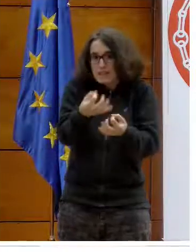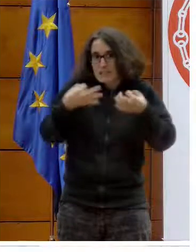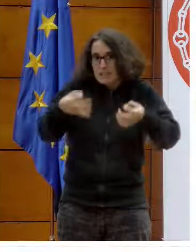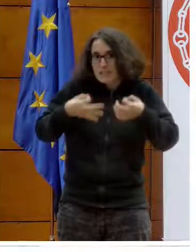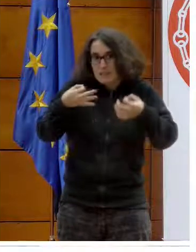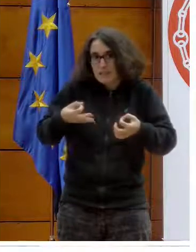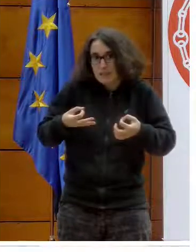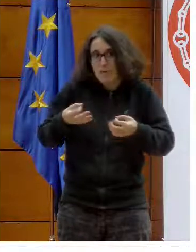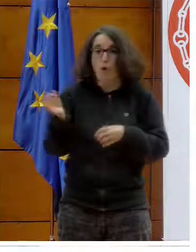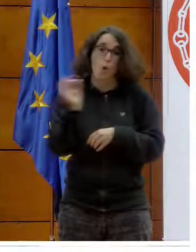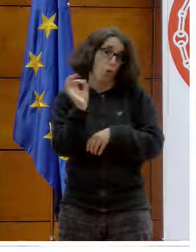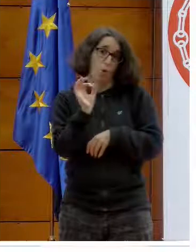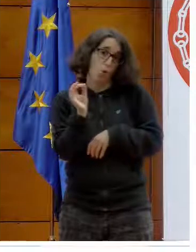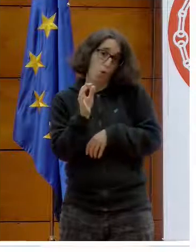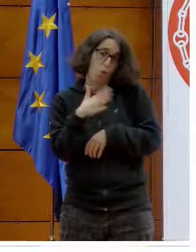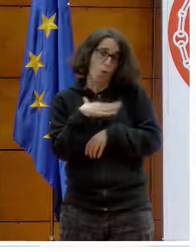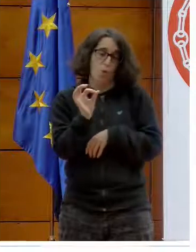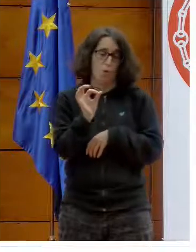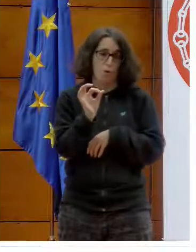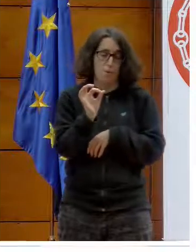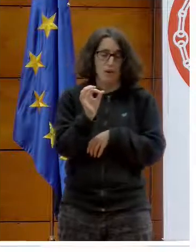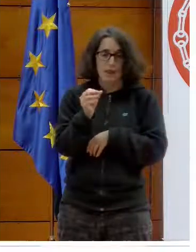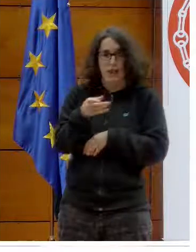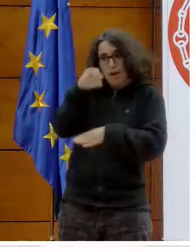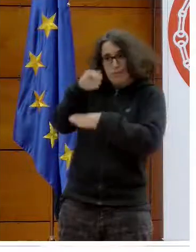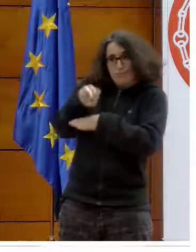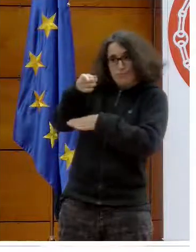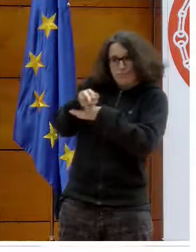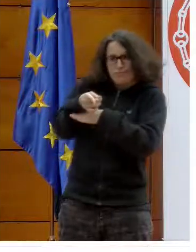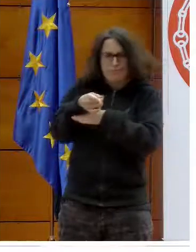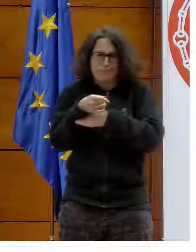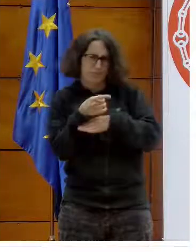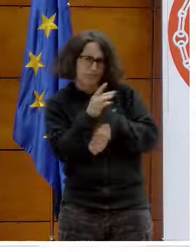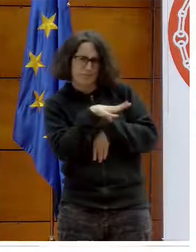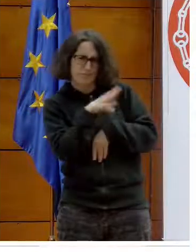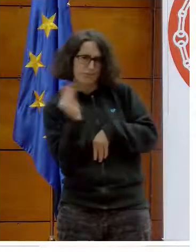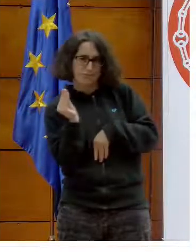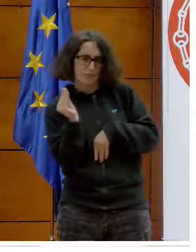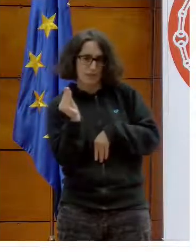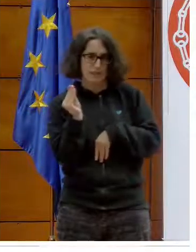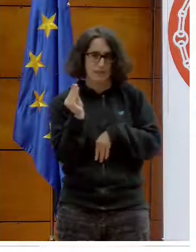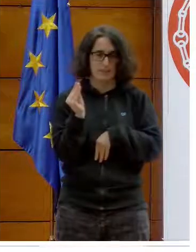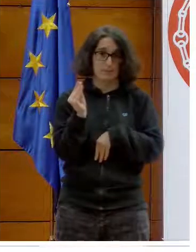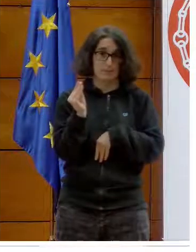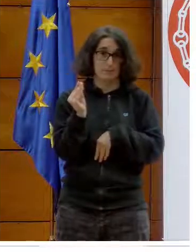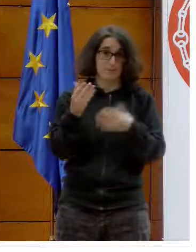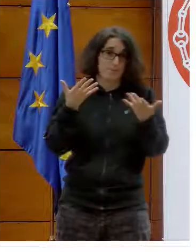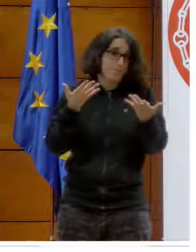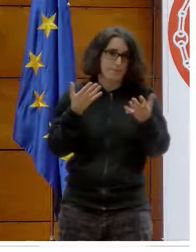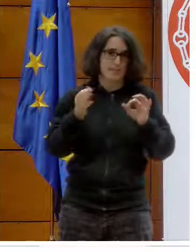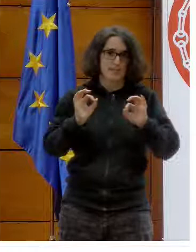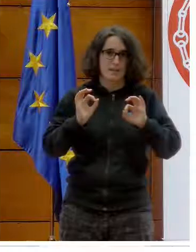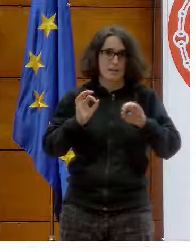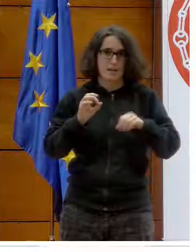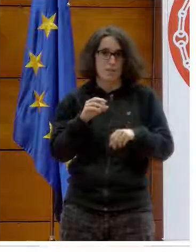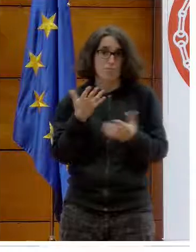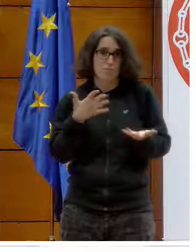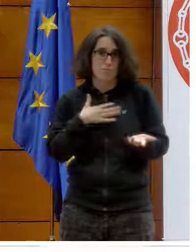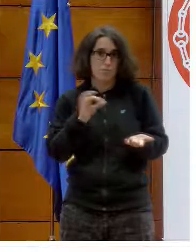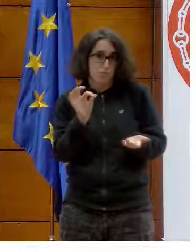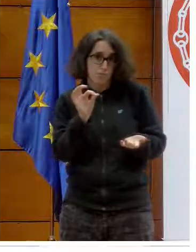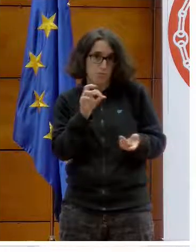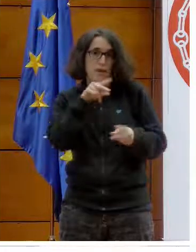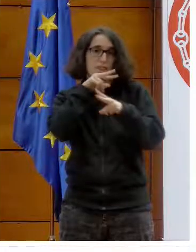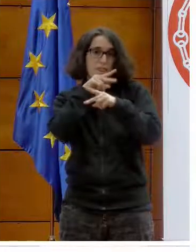la no comprensión de órdenes gestuales. Estamos habituados a órdenes verbales y habrá personas que puedan comunicarse de manera verbal, pero no de manera